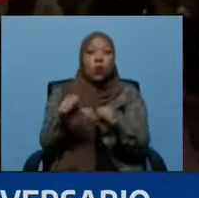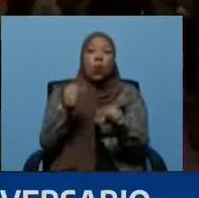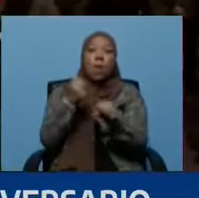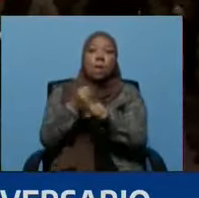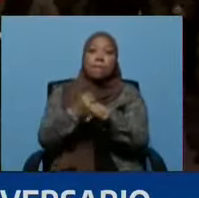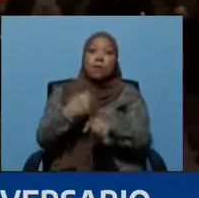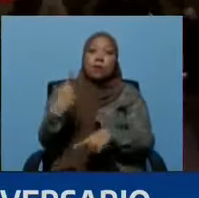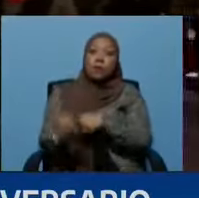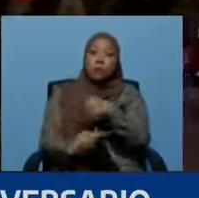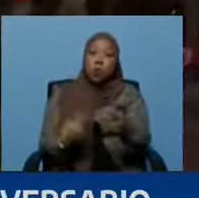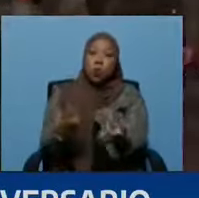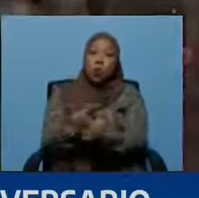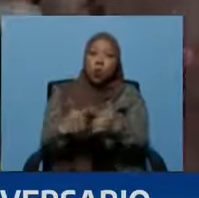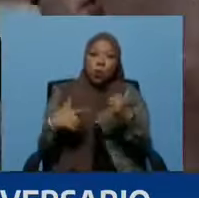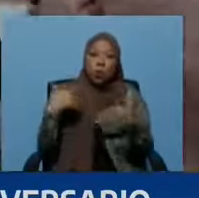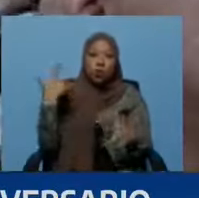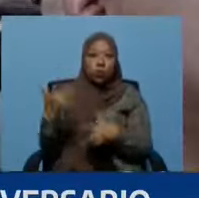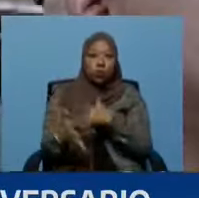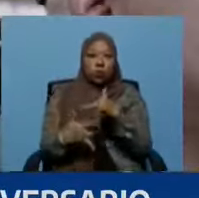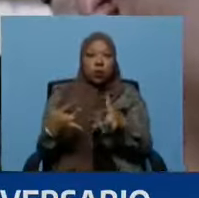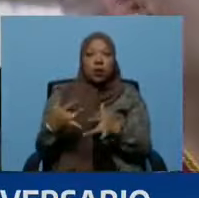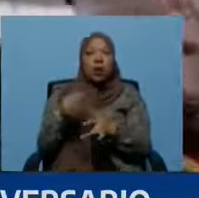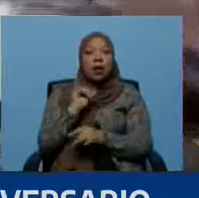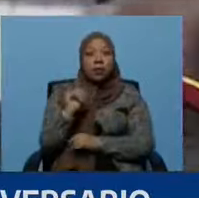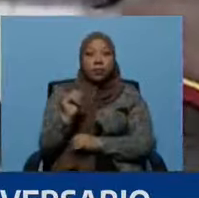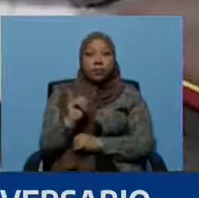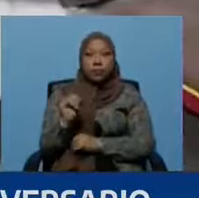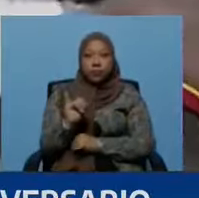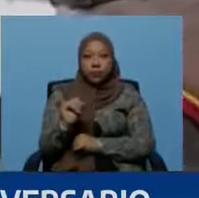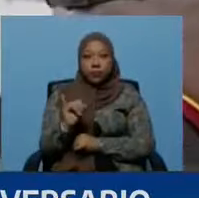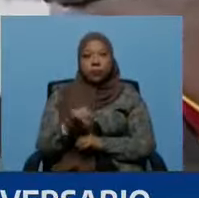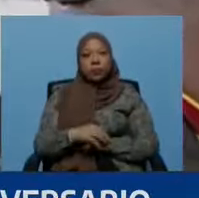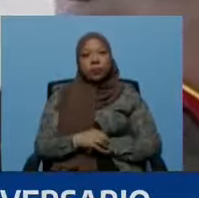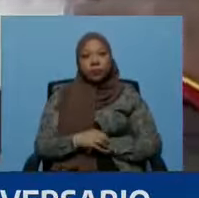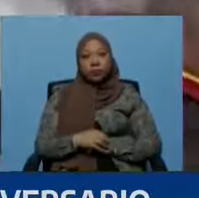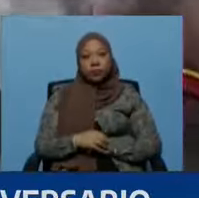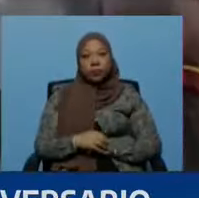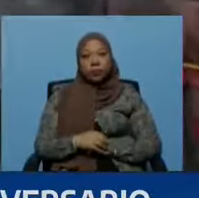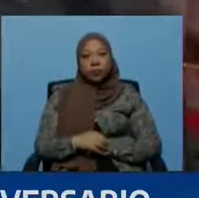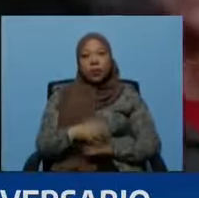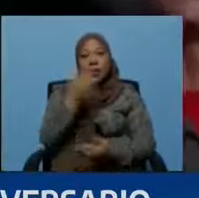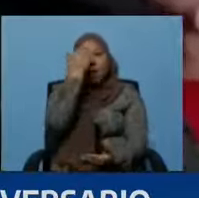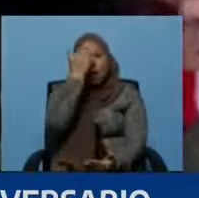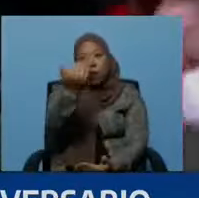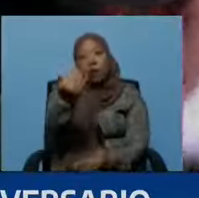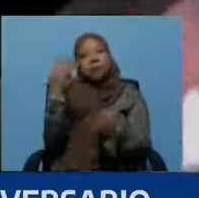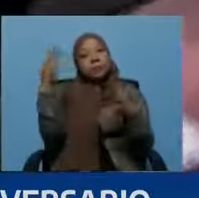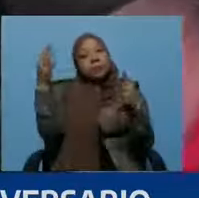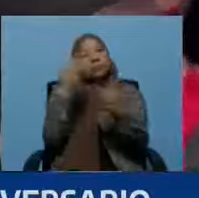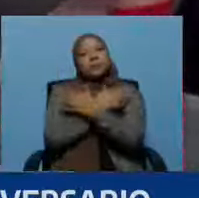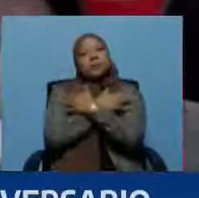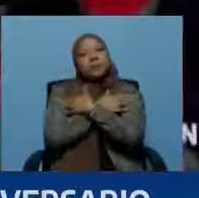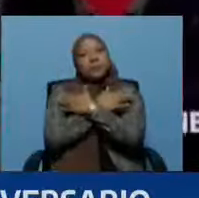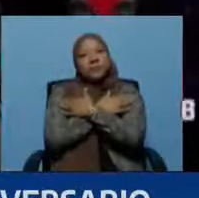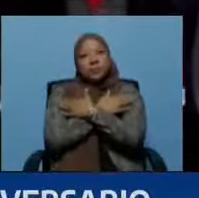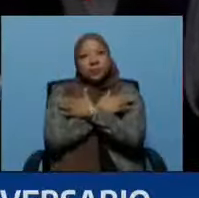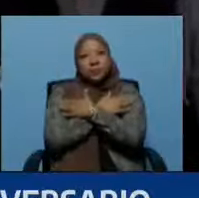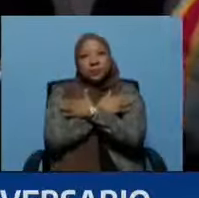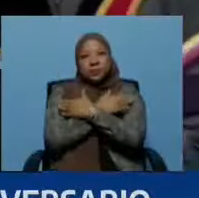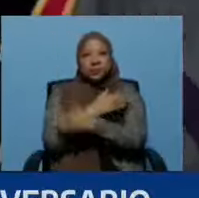protegiendo. Autorizado. Alex, Kir. De frente. Far.